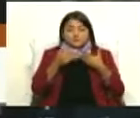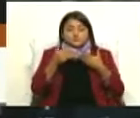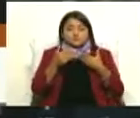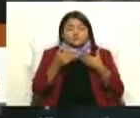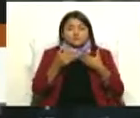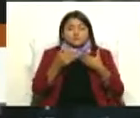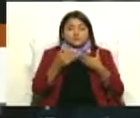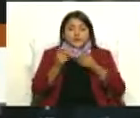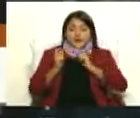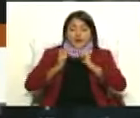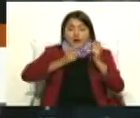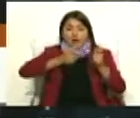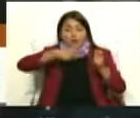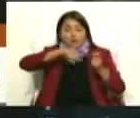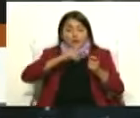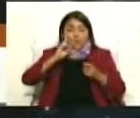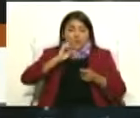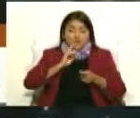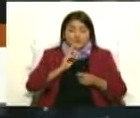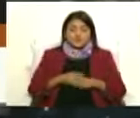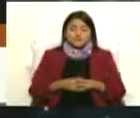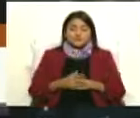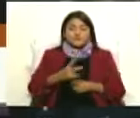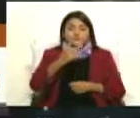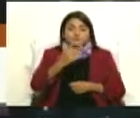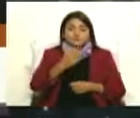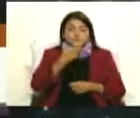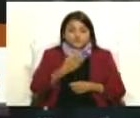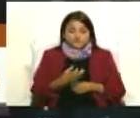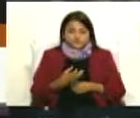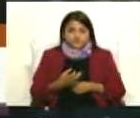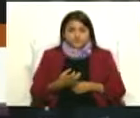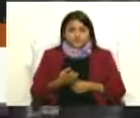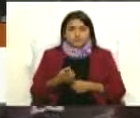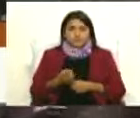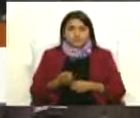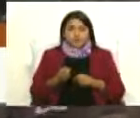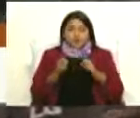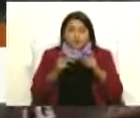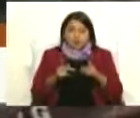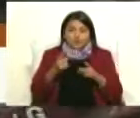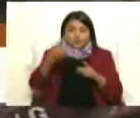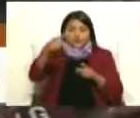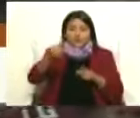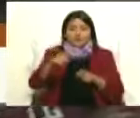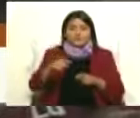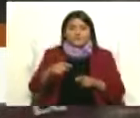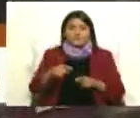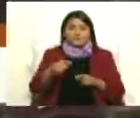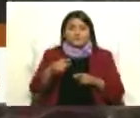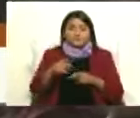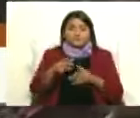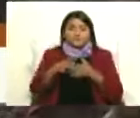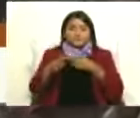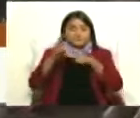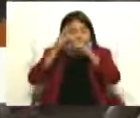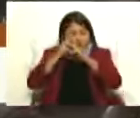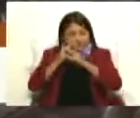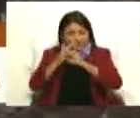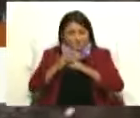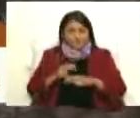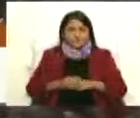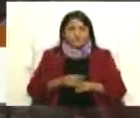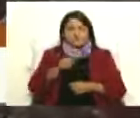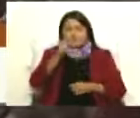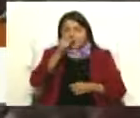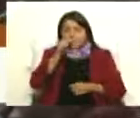Este 3 de diciembre tenemos la posibilidad, el honor, los abuelos, las abuelas, los